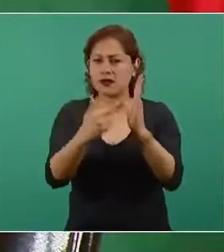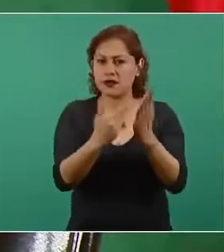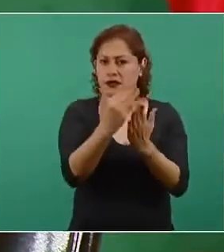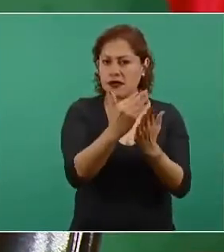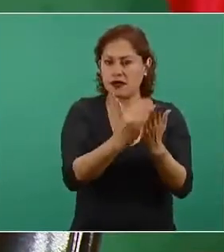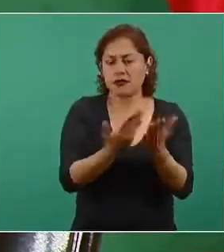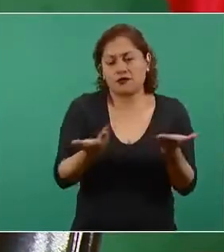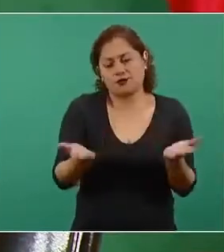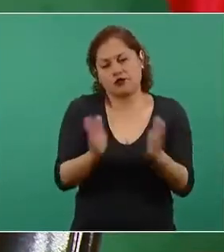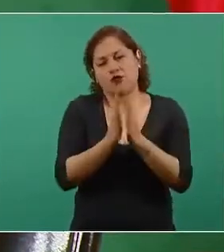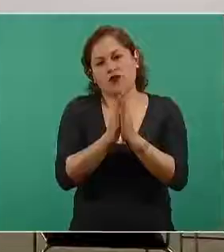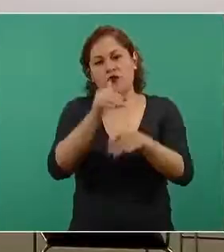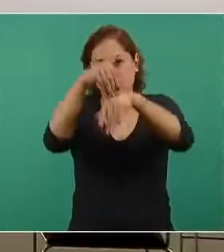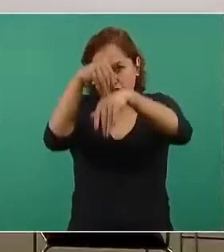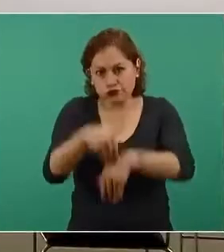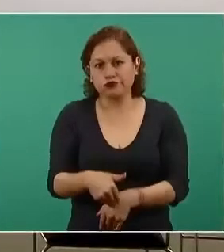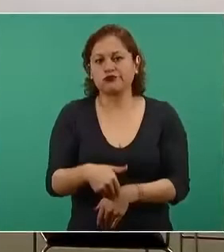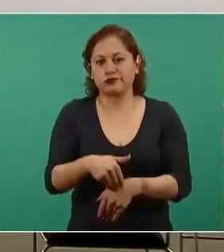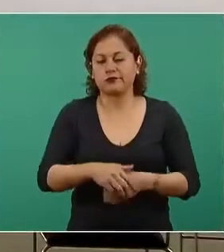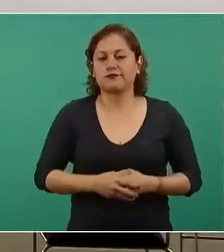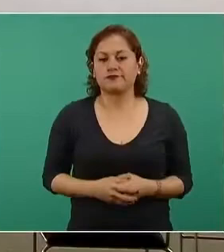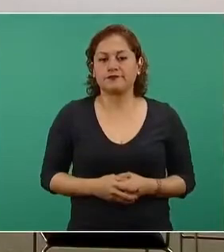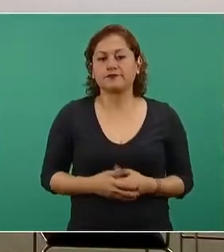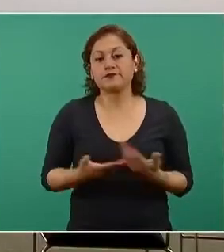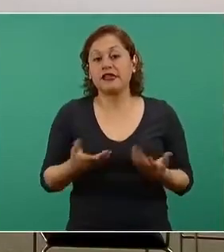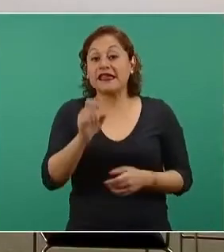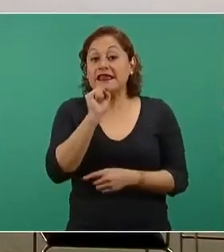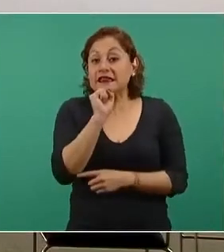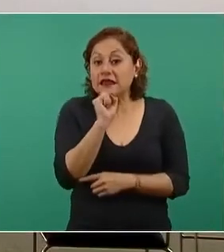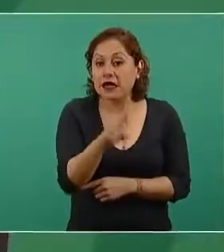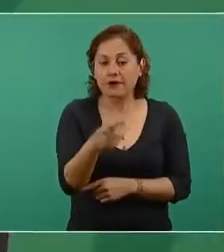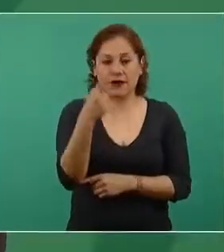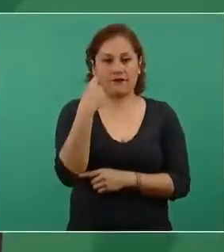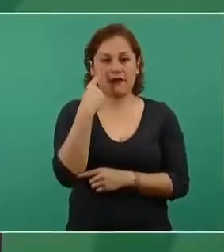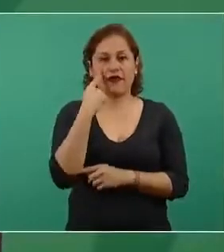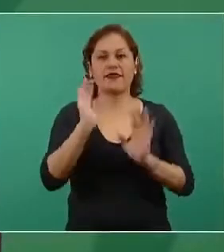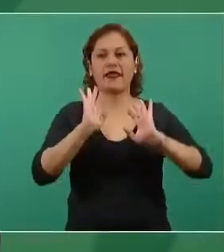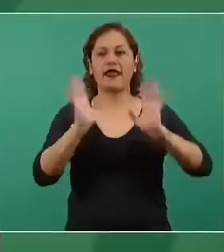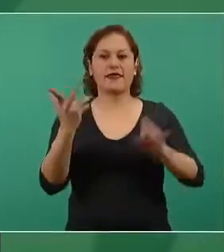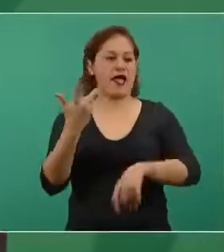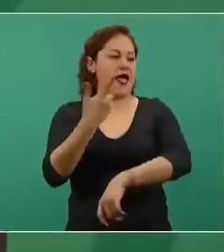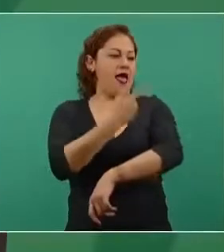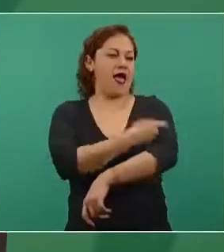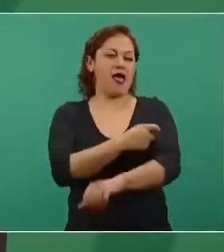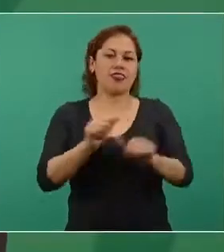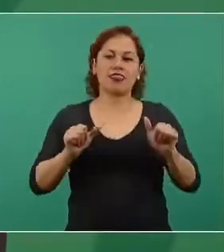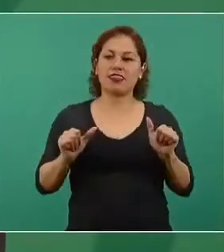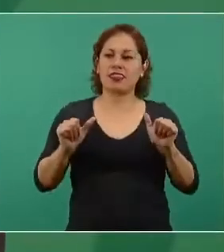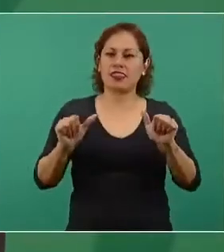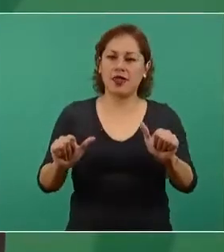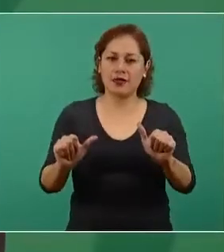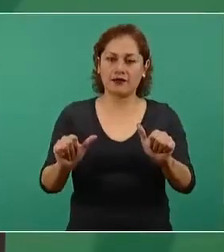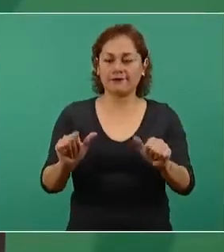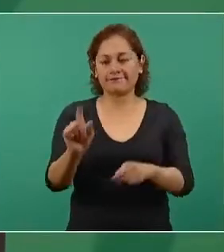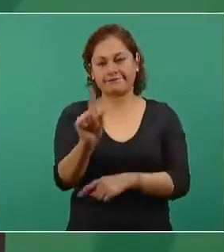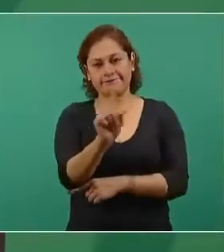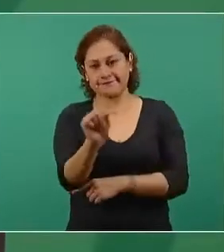muy importante es, no porque te hayas aplicado la primera dosis de vacunación consideres que ya estás